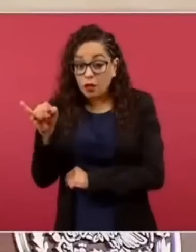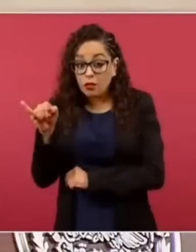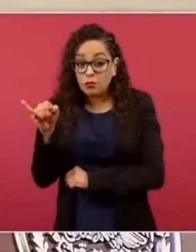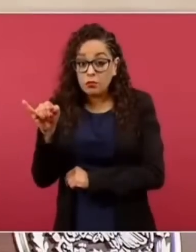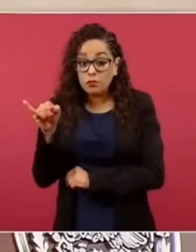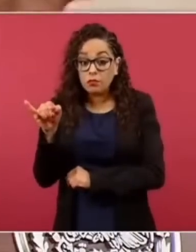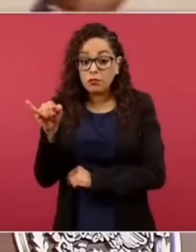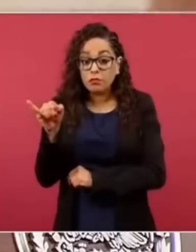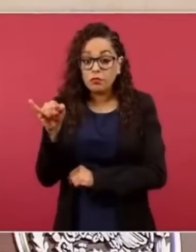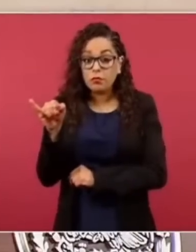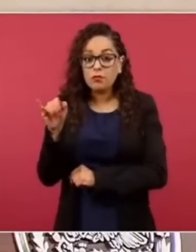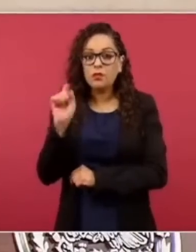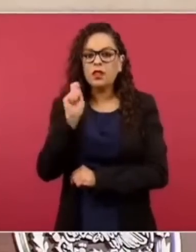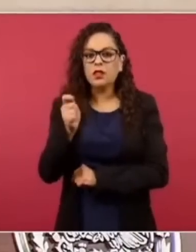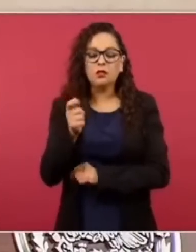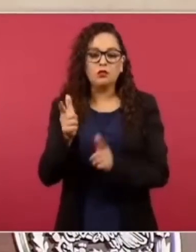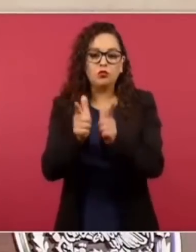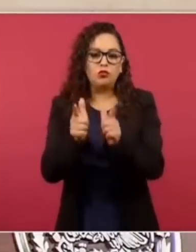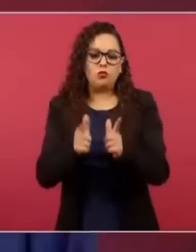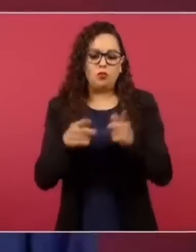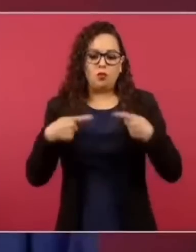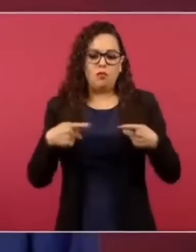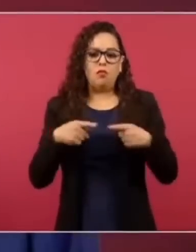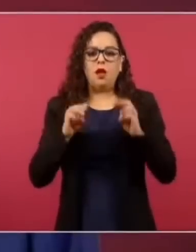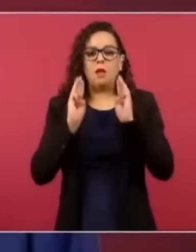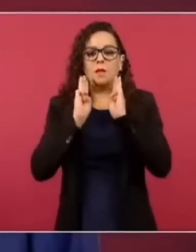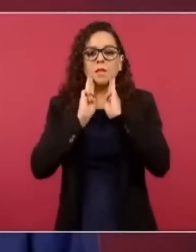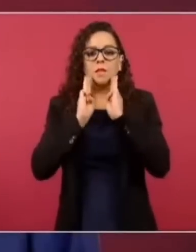de un cartel,